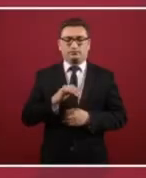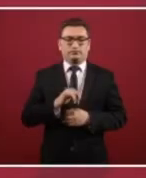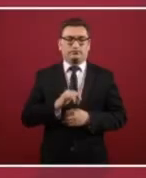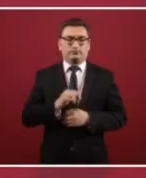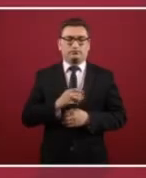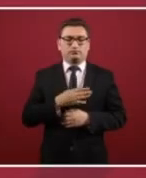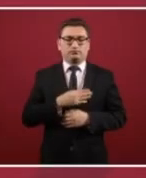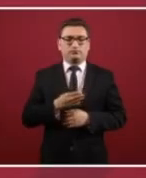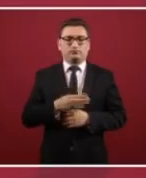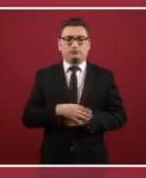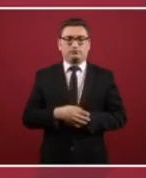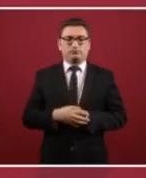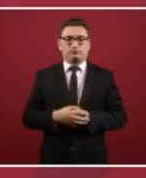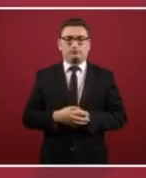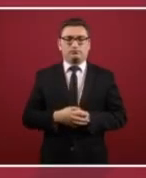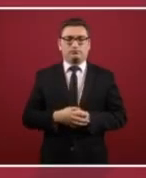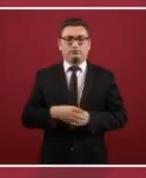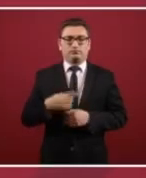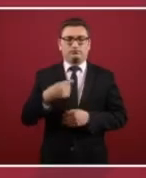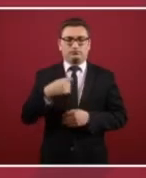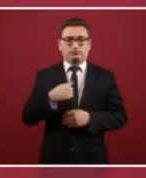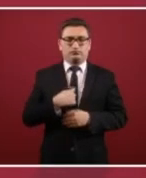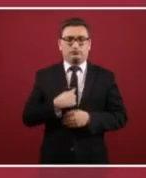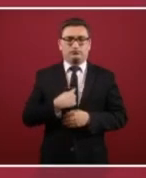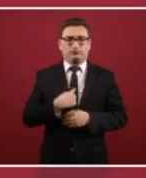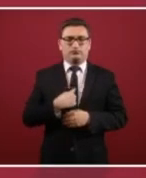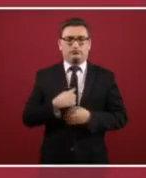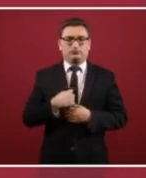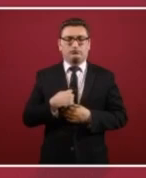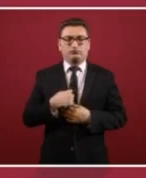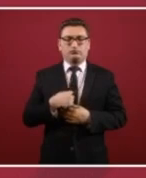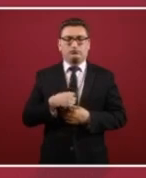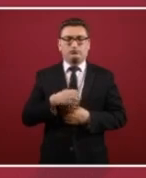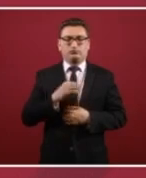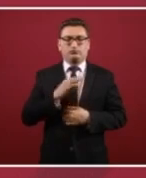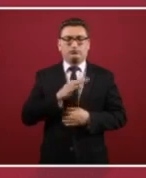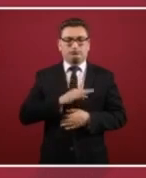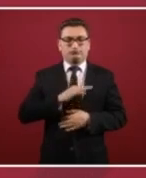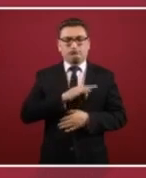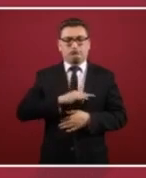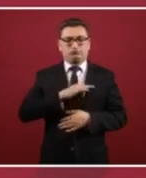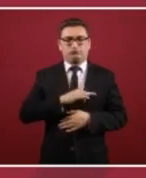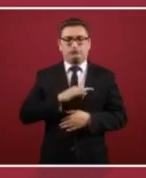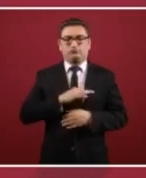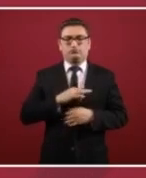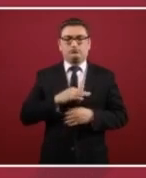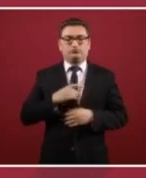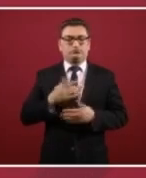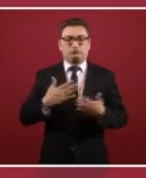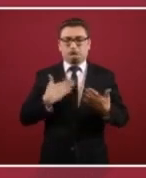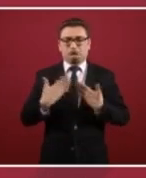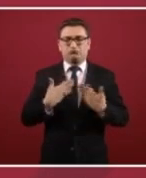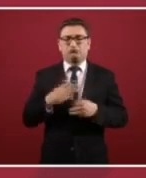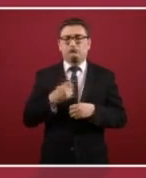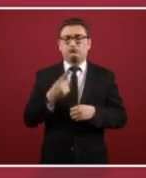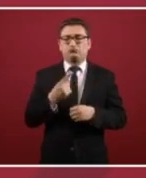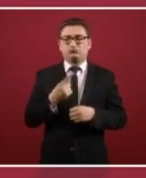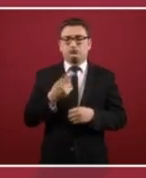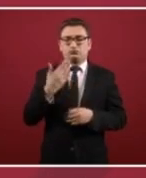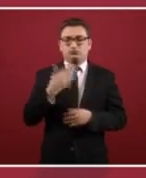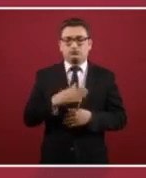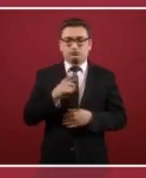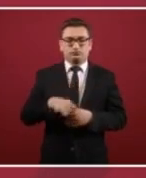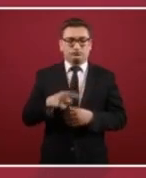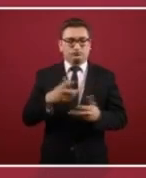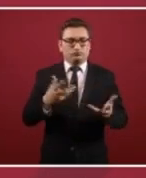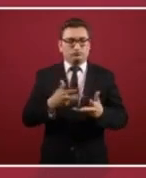Tras la suspensión del magistrado Jorge Arturo Camero Ocampo, hecha por el Consejo de la Judicatura al revelarse graves inconsistencias en su